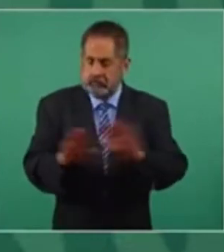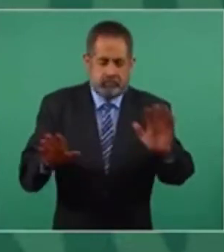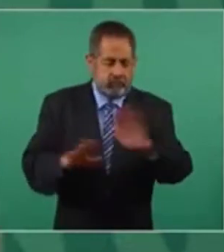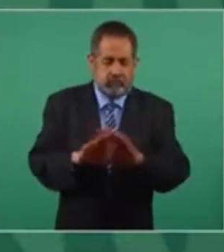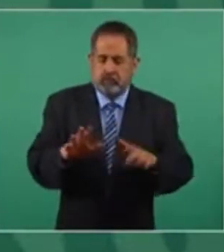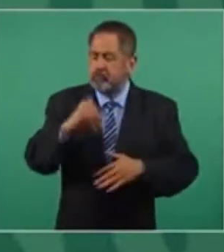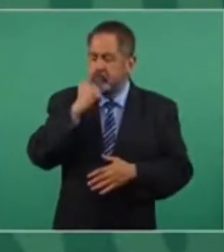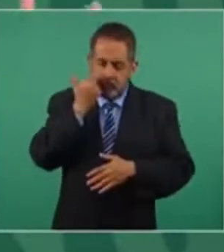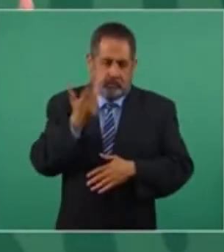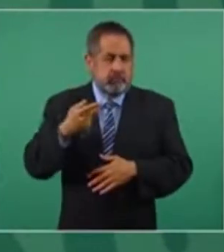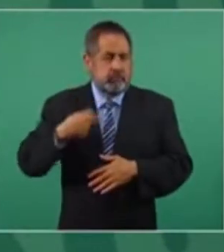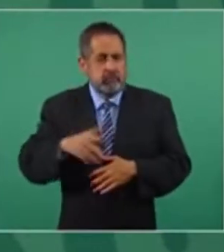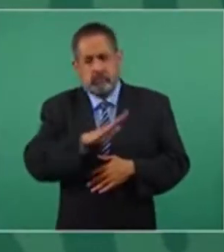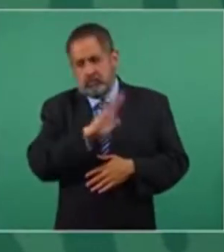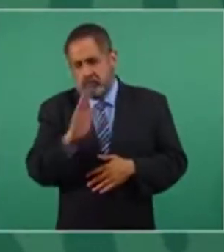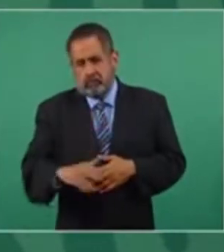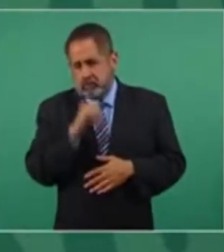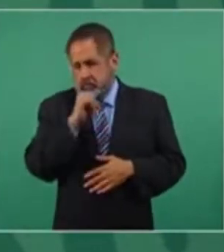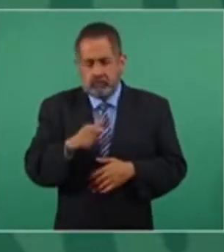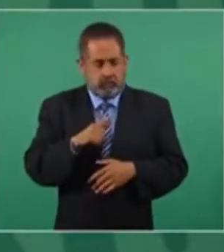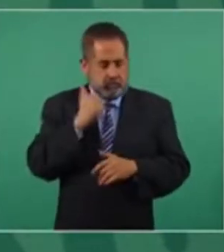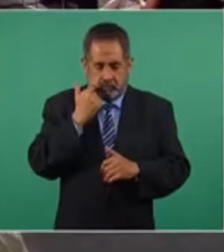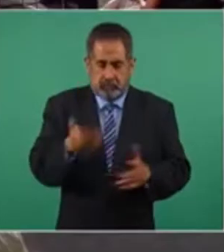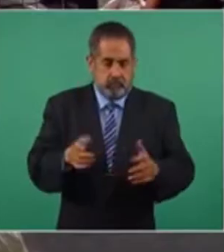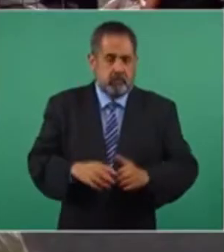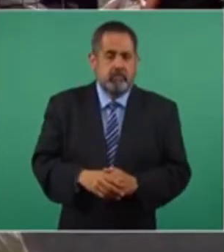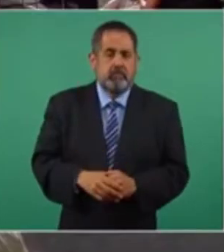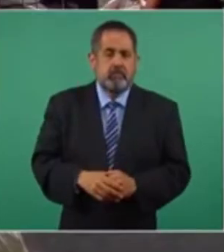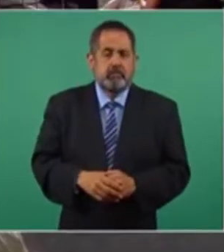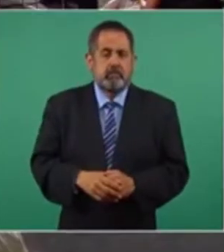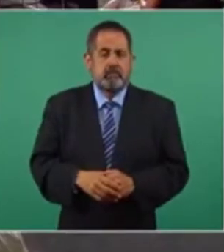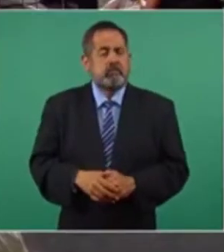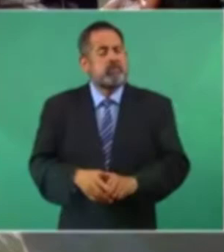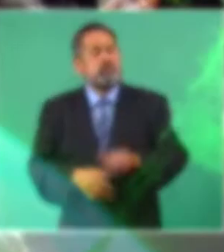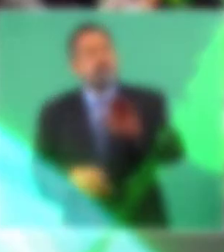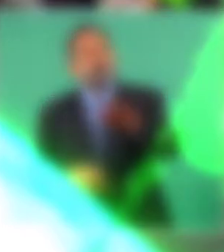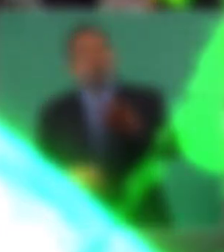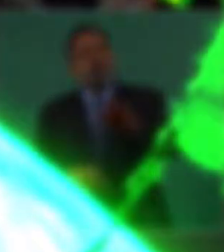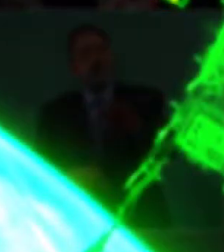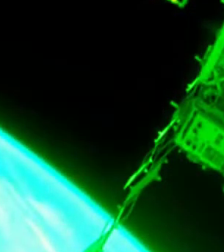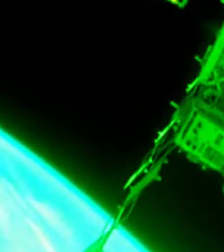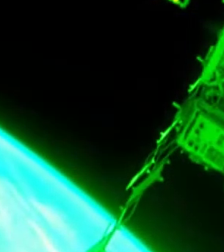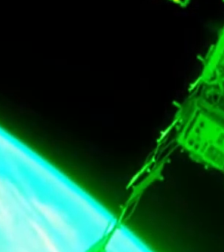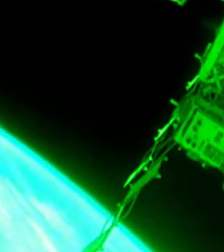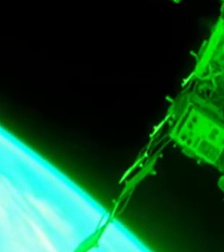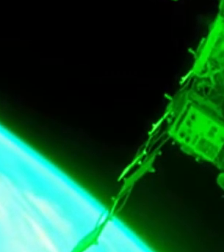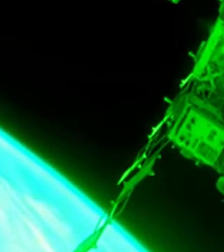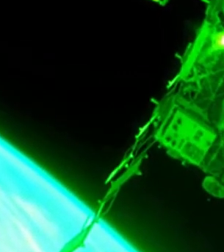nadie, ninguna persona. En el segundo tema, señor presidente.